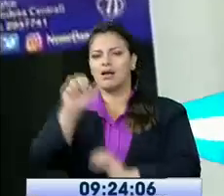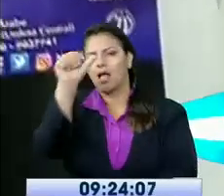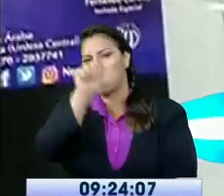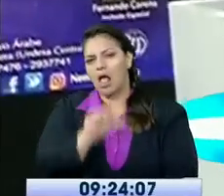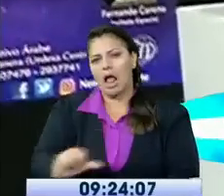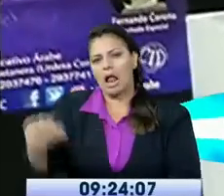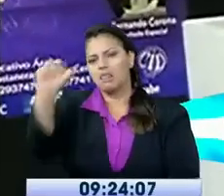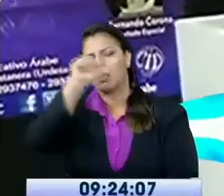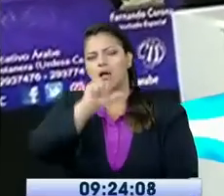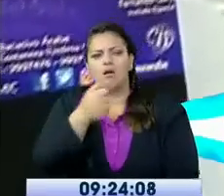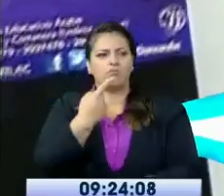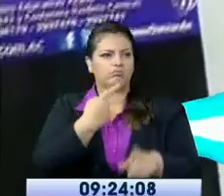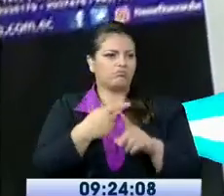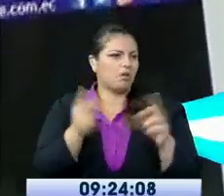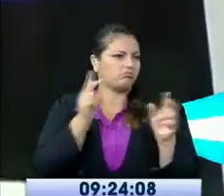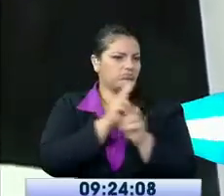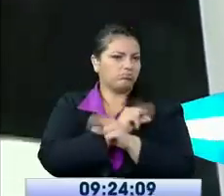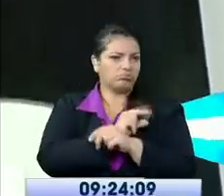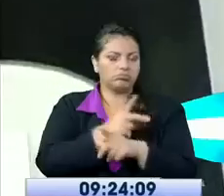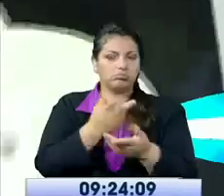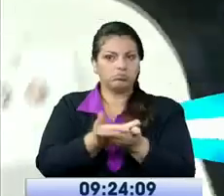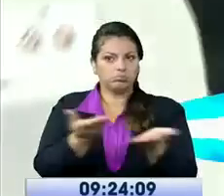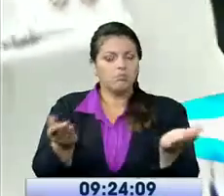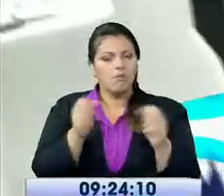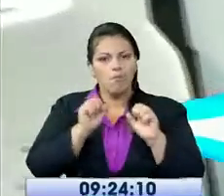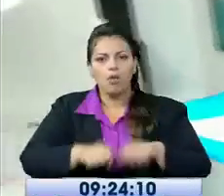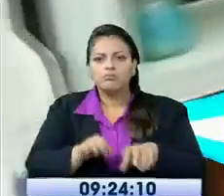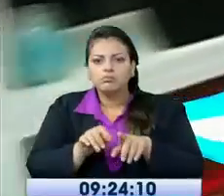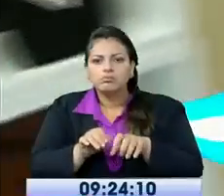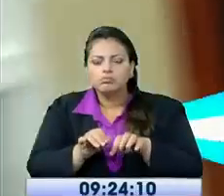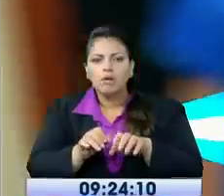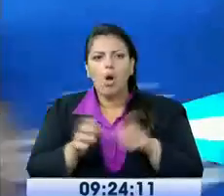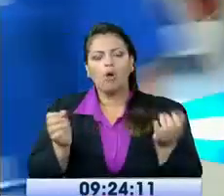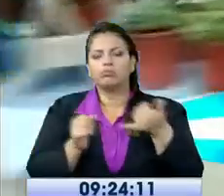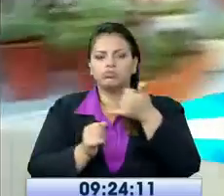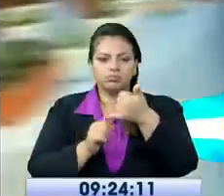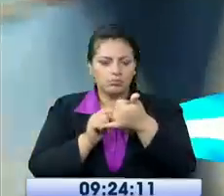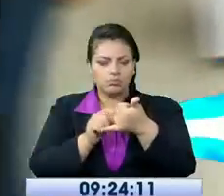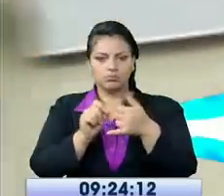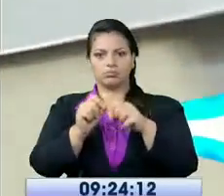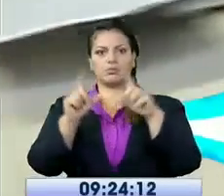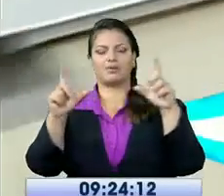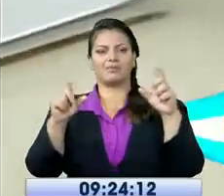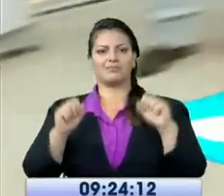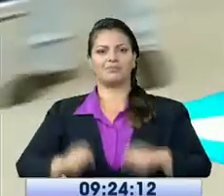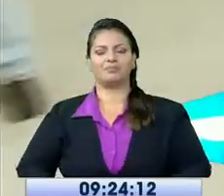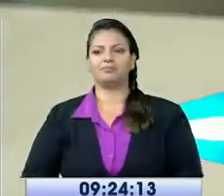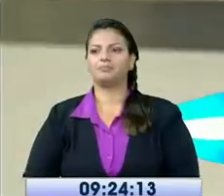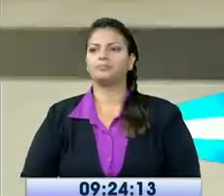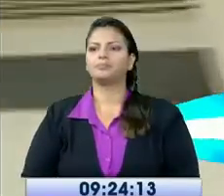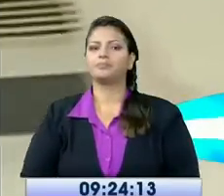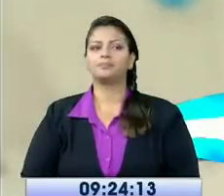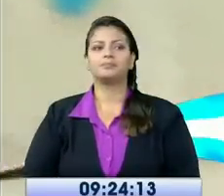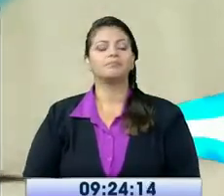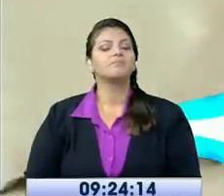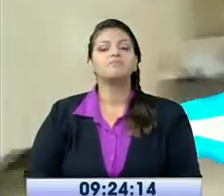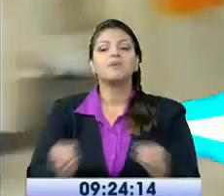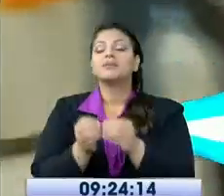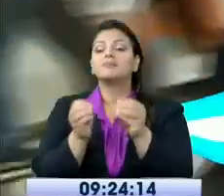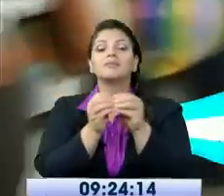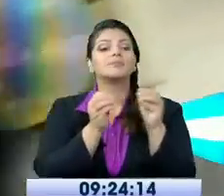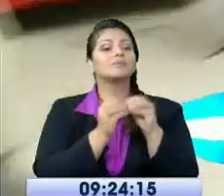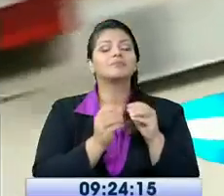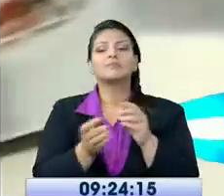Hasta el mediodía, hasta los recuerdos, sí. Ok, perfecto, amigos, no se lo pierdan, ya saben, vamos rápidamente por acá. A ver, ¿con quién más podemos dialogar, con quién más podemos conversar?